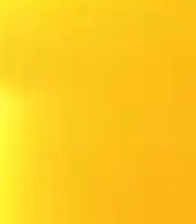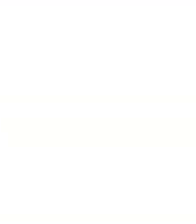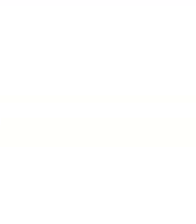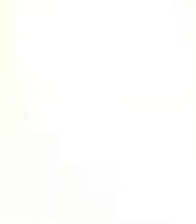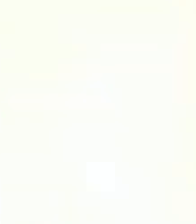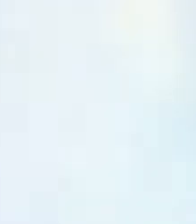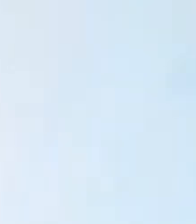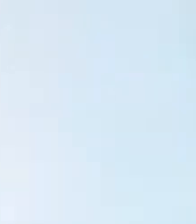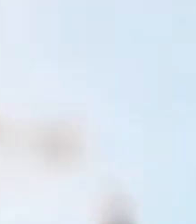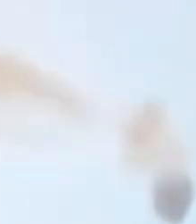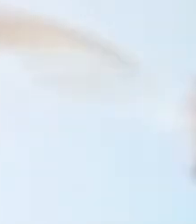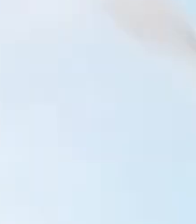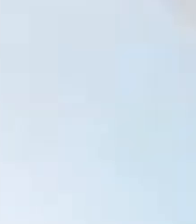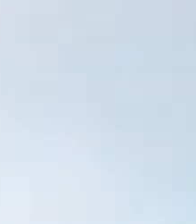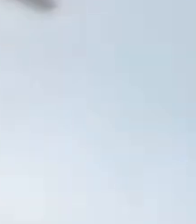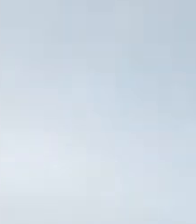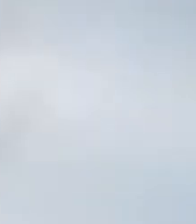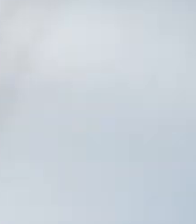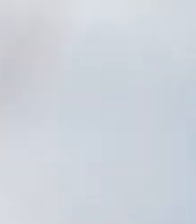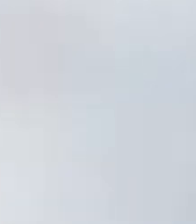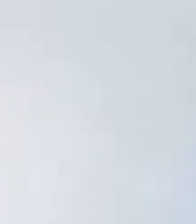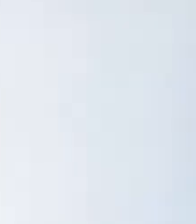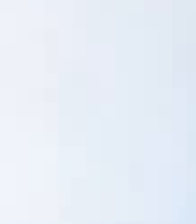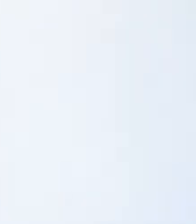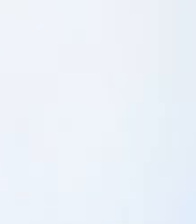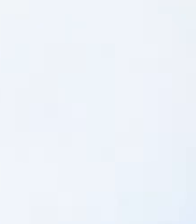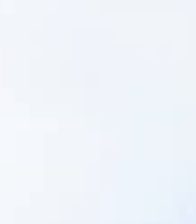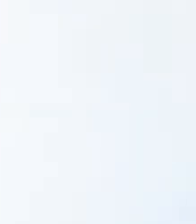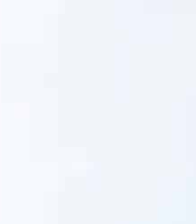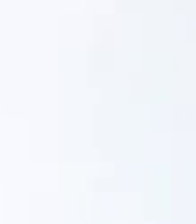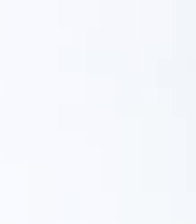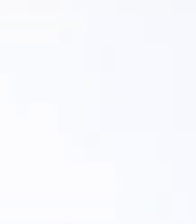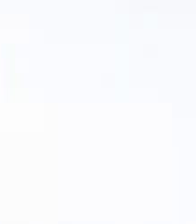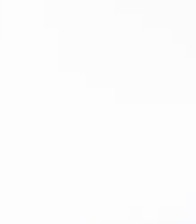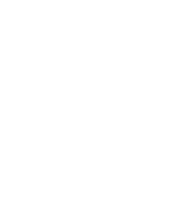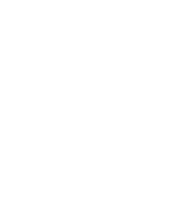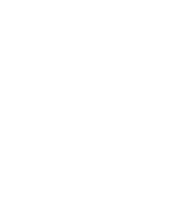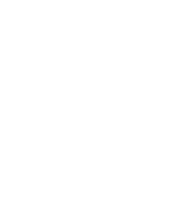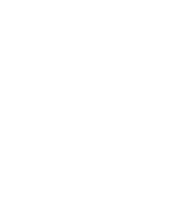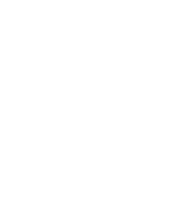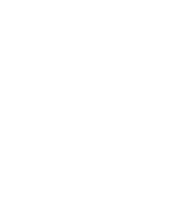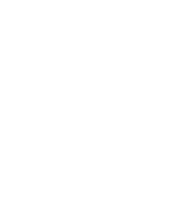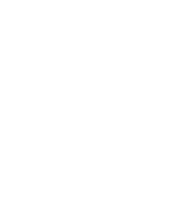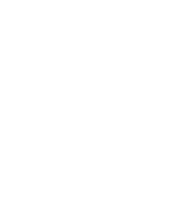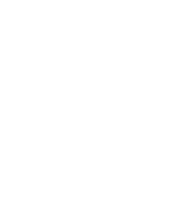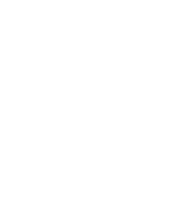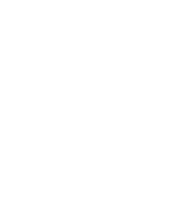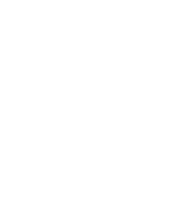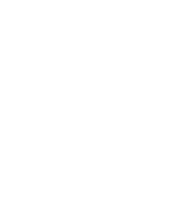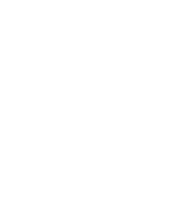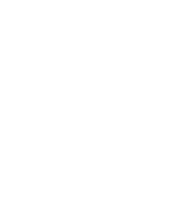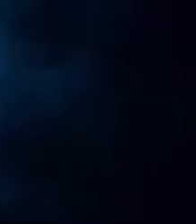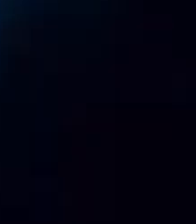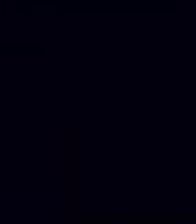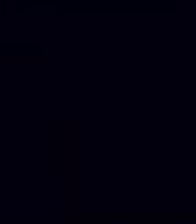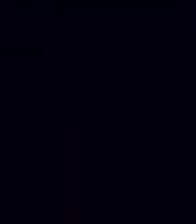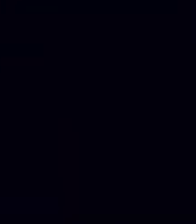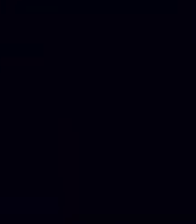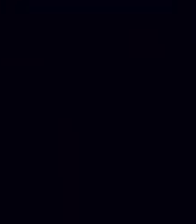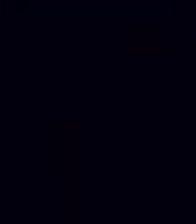Los sábados a las 3 de la tarde. Aquí en 13, Costa Rica Televisión.